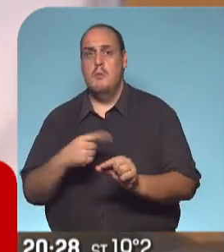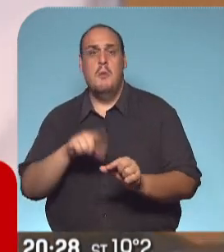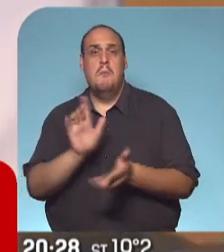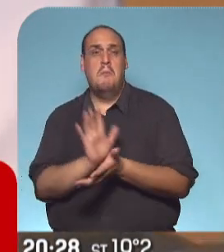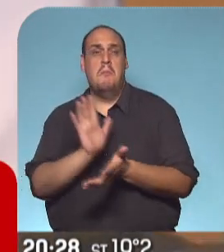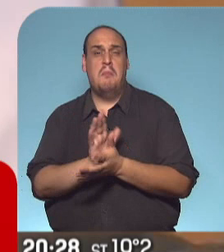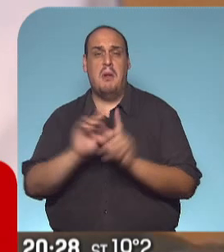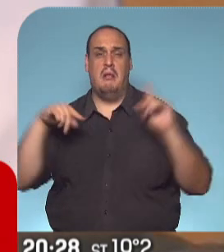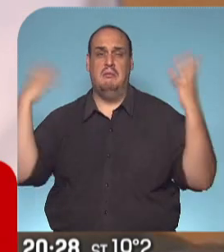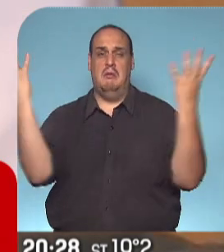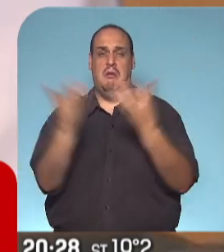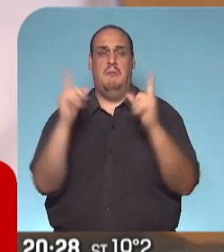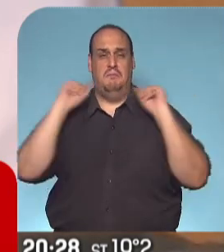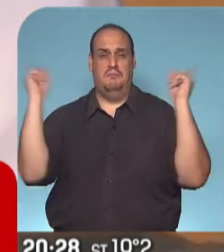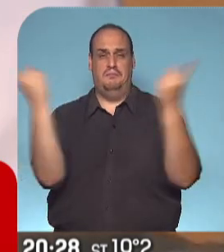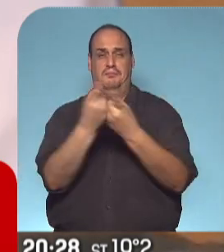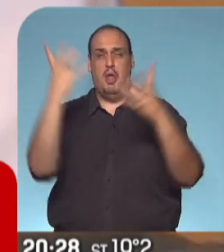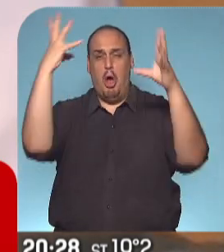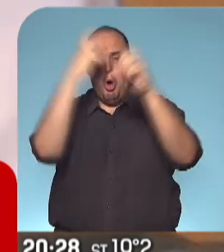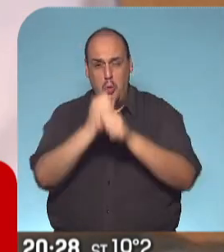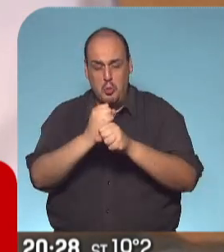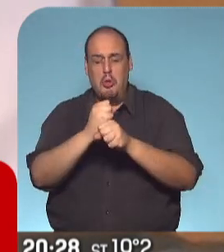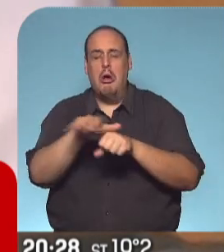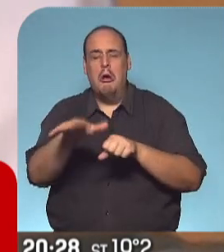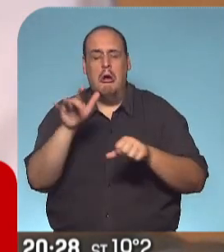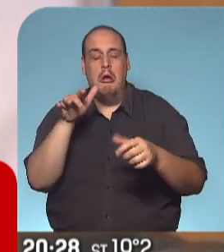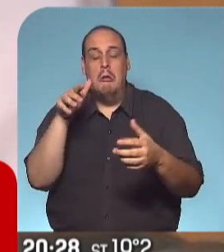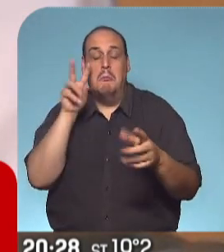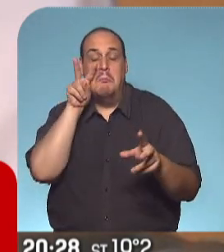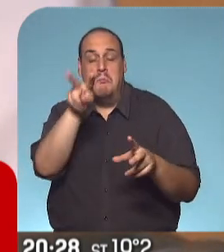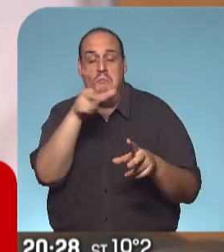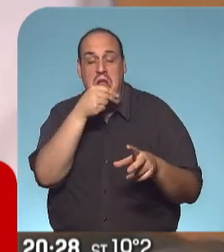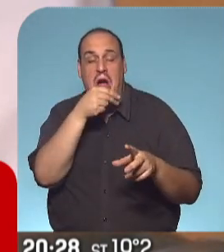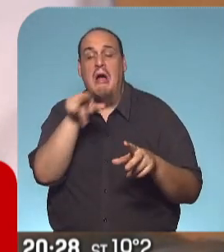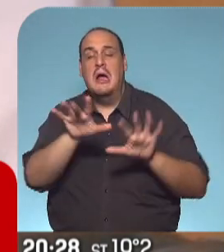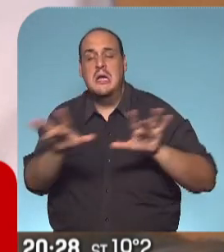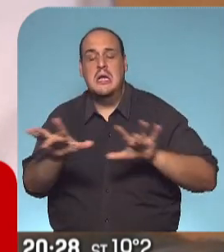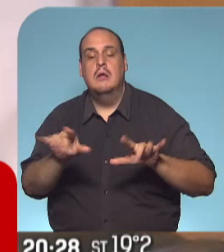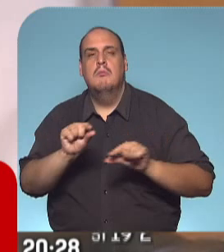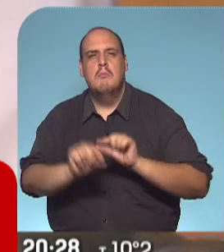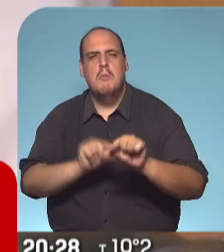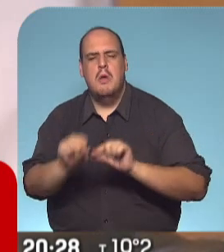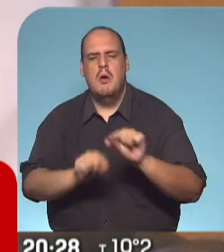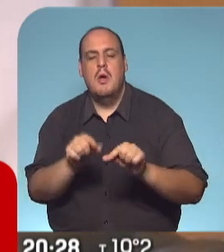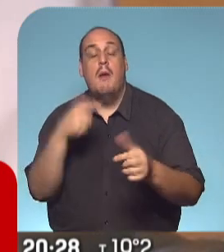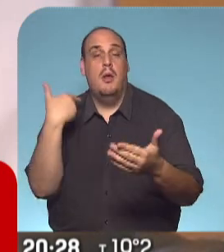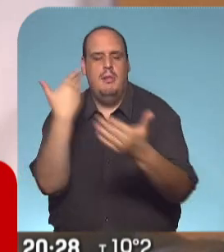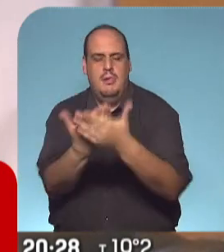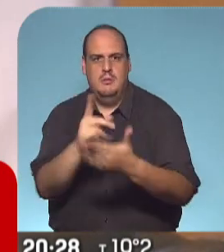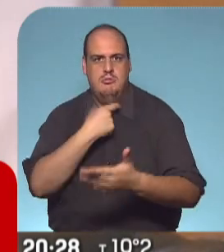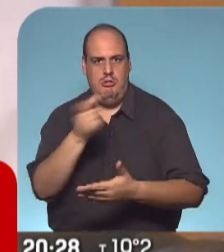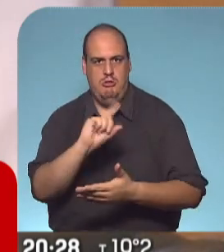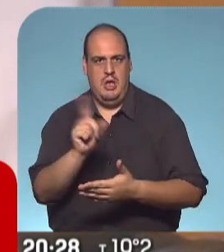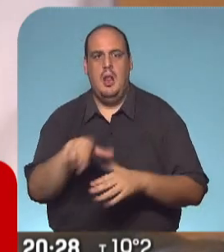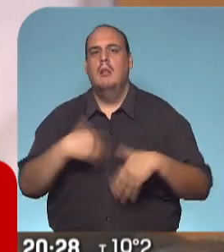donde uno da un paso largo no sabe con qué se va a chocar. Así que se van tomando medidas que impliquen con prudencia y responsabilidad asegurar que